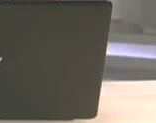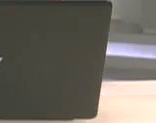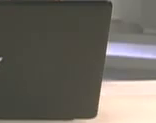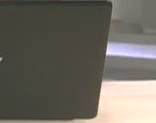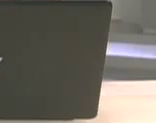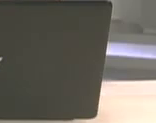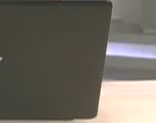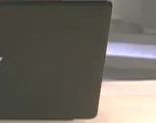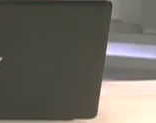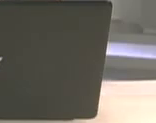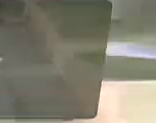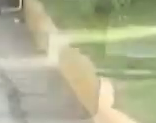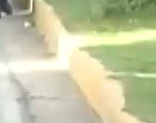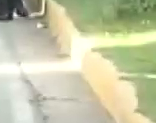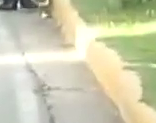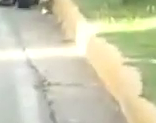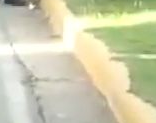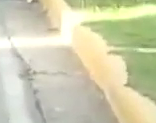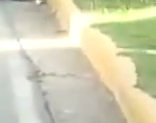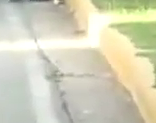escuchamos.